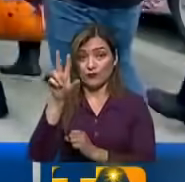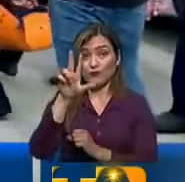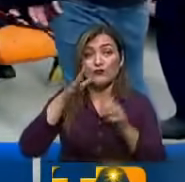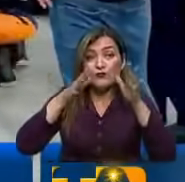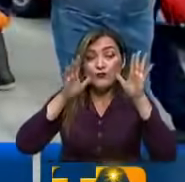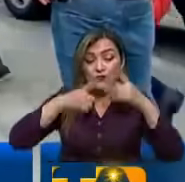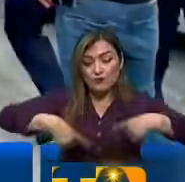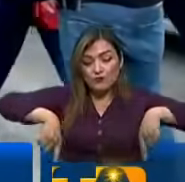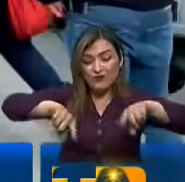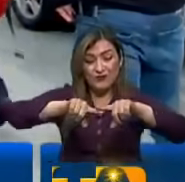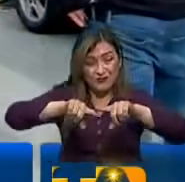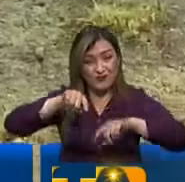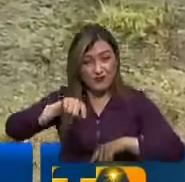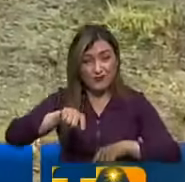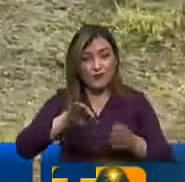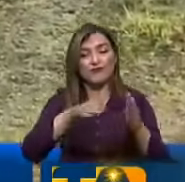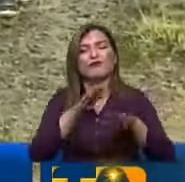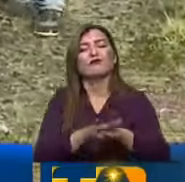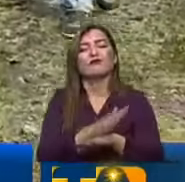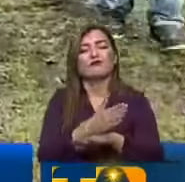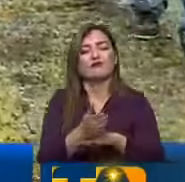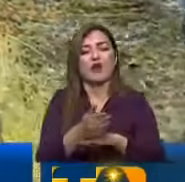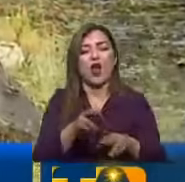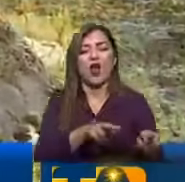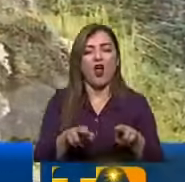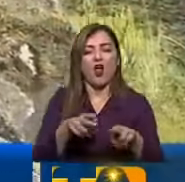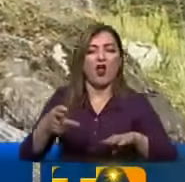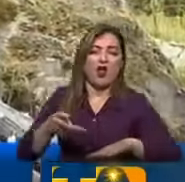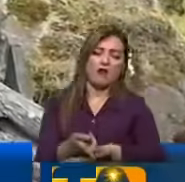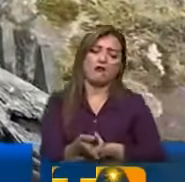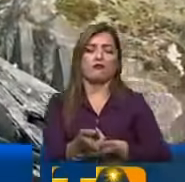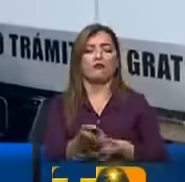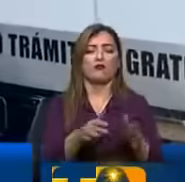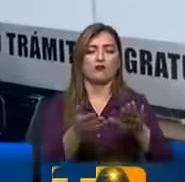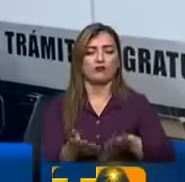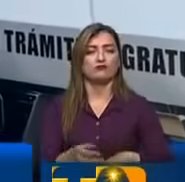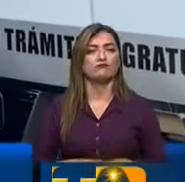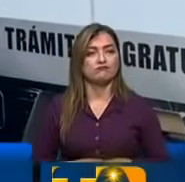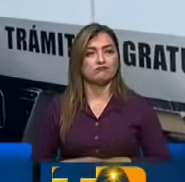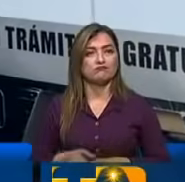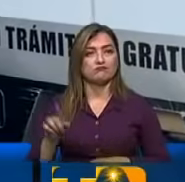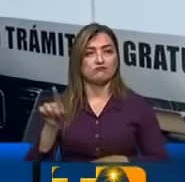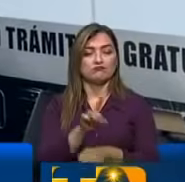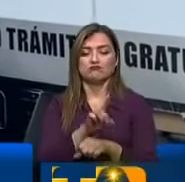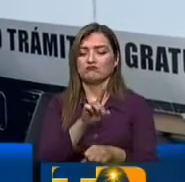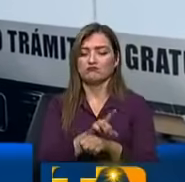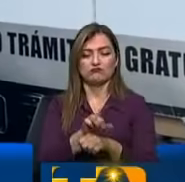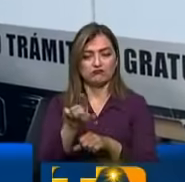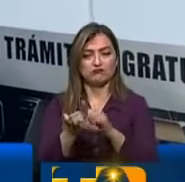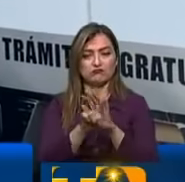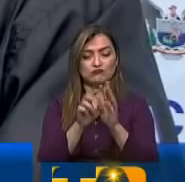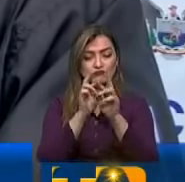una de las lagunas del Cajas habrían fallecido por ahogamiento y de forma accidental. Ese es el resultado médico legista. Se